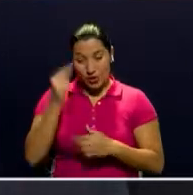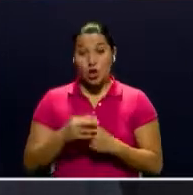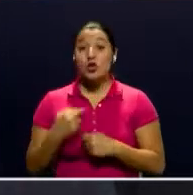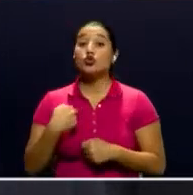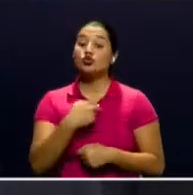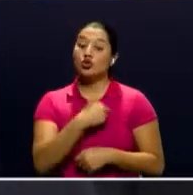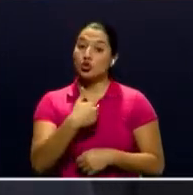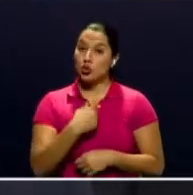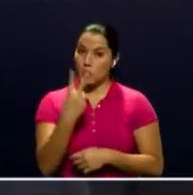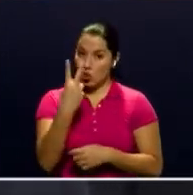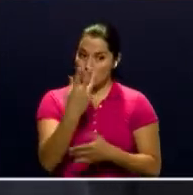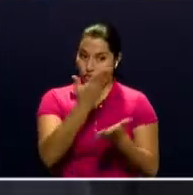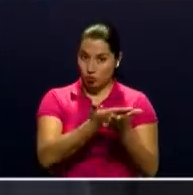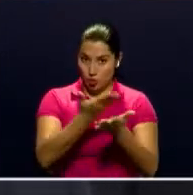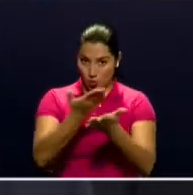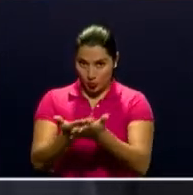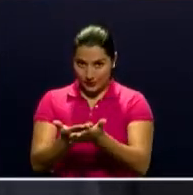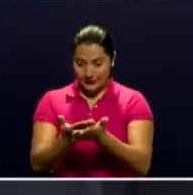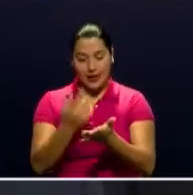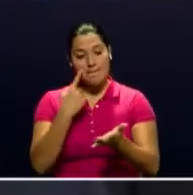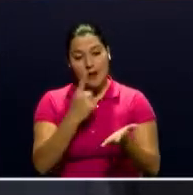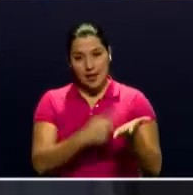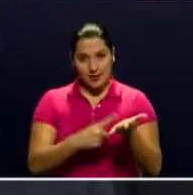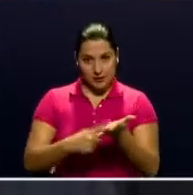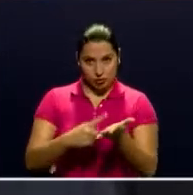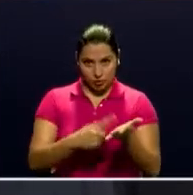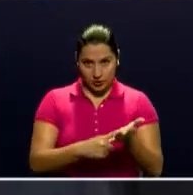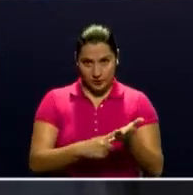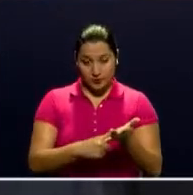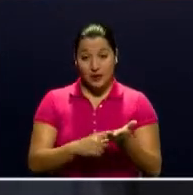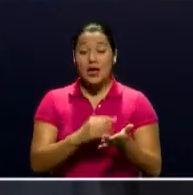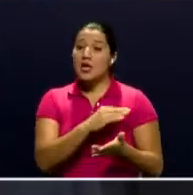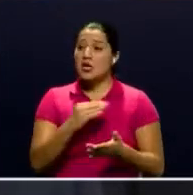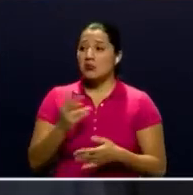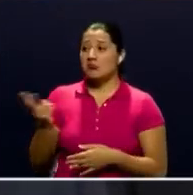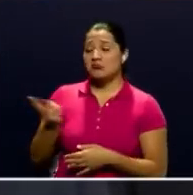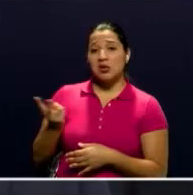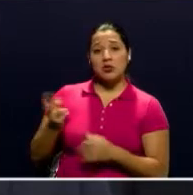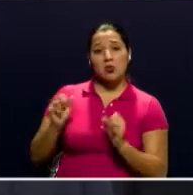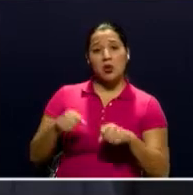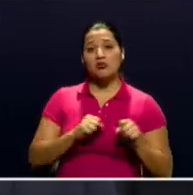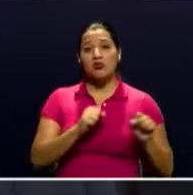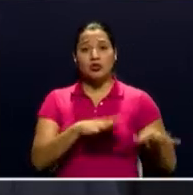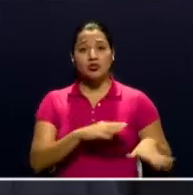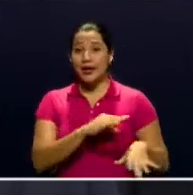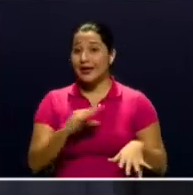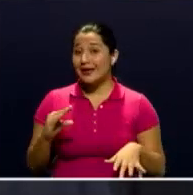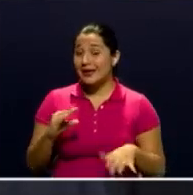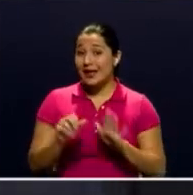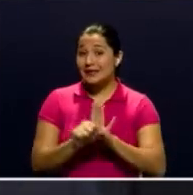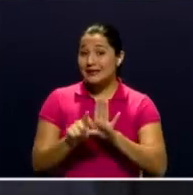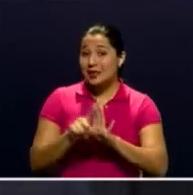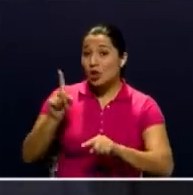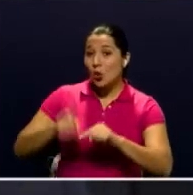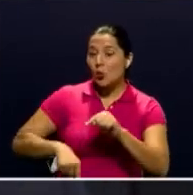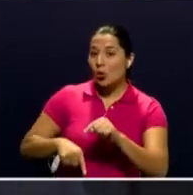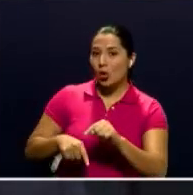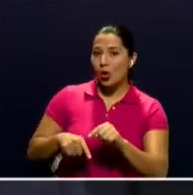mociones admitidas y en discusión, donde los jerarcas pudieron renunciar sencillamente y evitar que la Asamblea Legislativa manifestara su rechazo